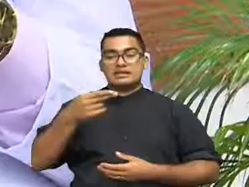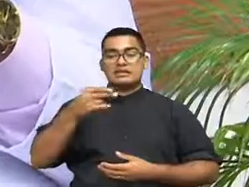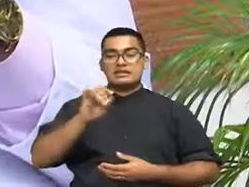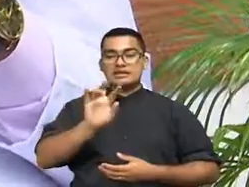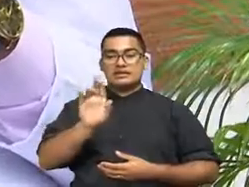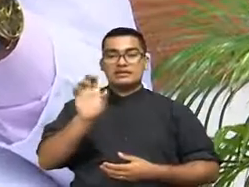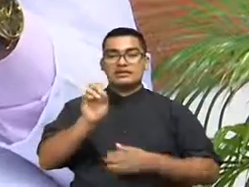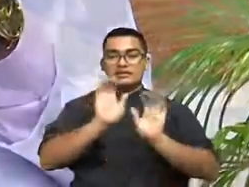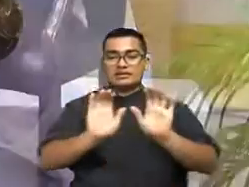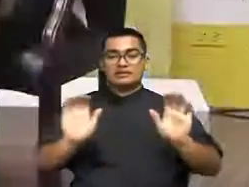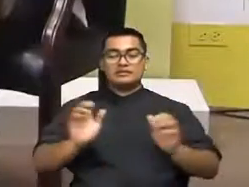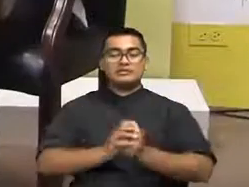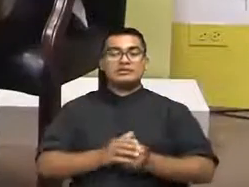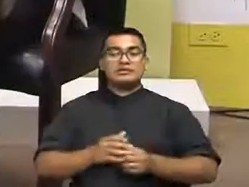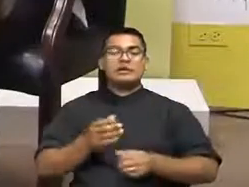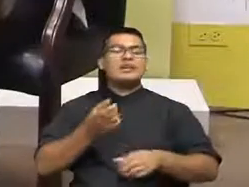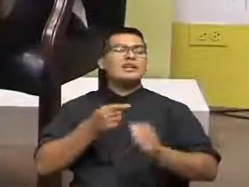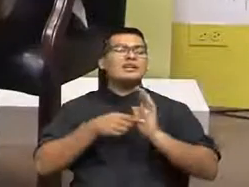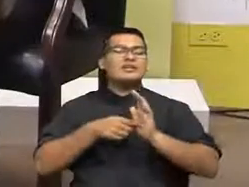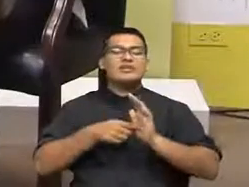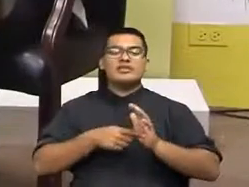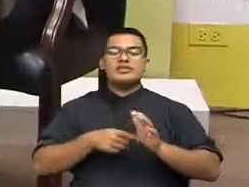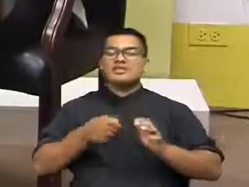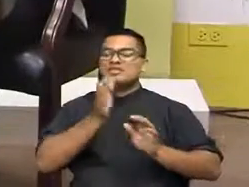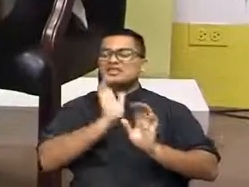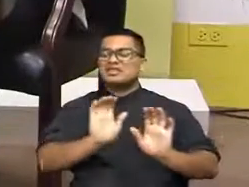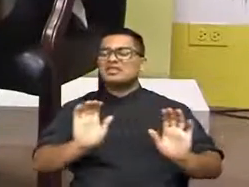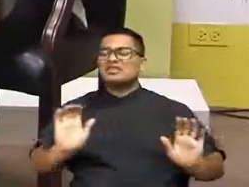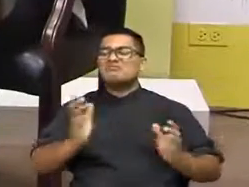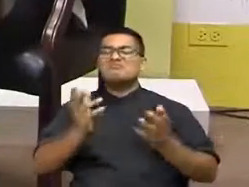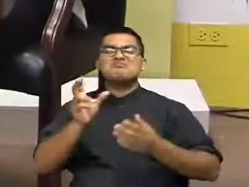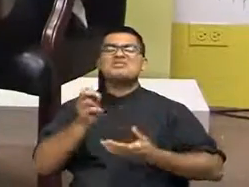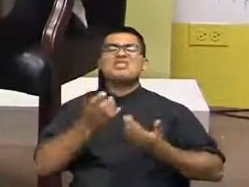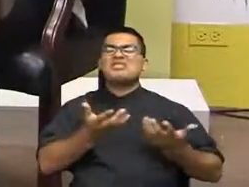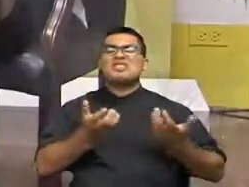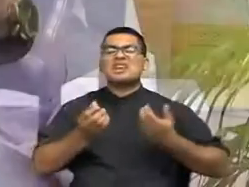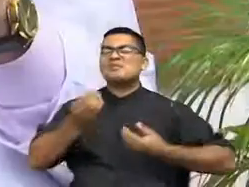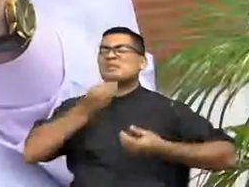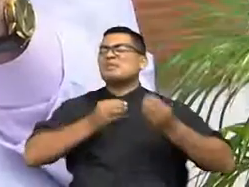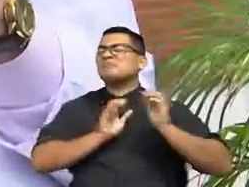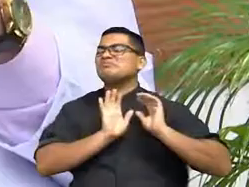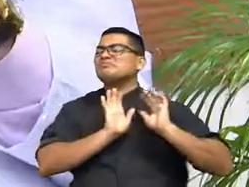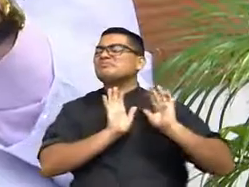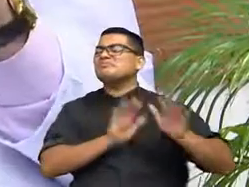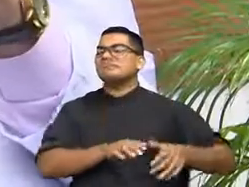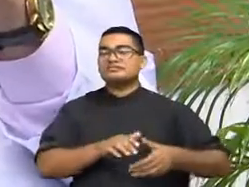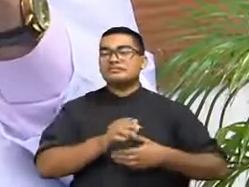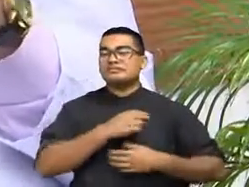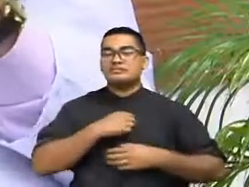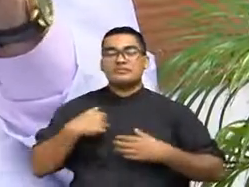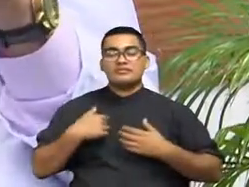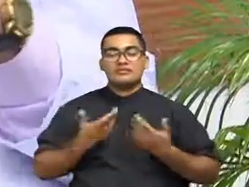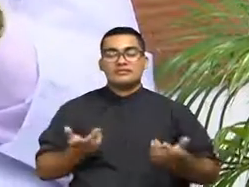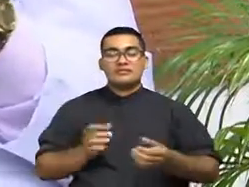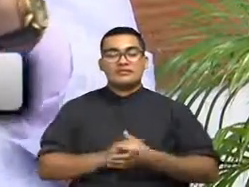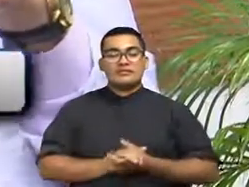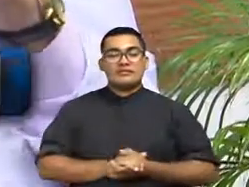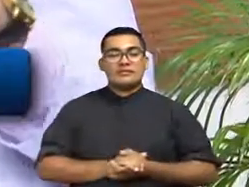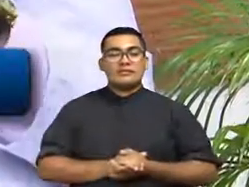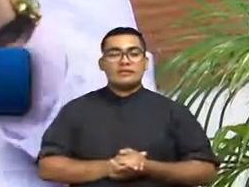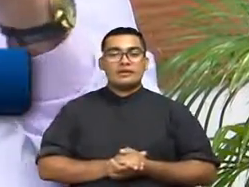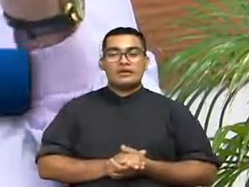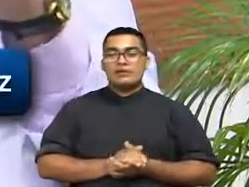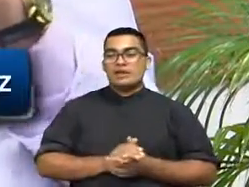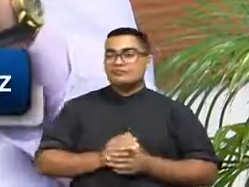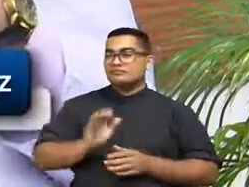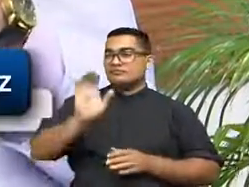alimentación. Rápidamente, ¿qué hacer cuando el niño no quiera comer esos alimentos? Rápidamente. Ok. Eso, el niño es un mundo. El